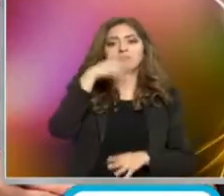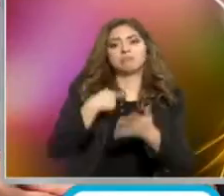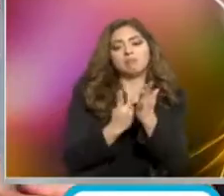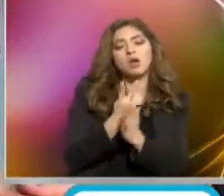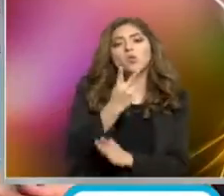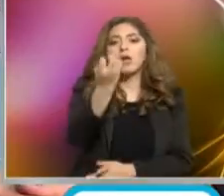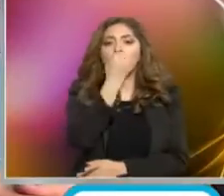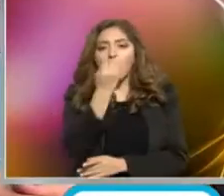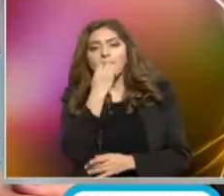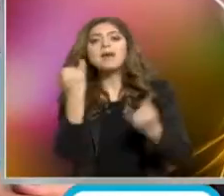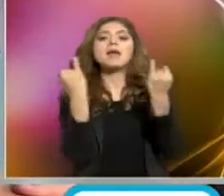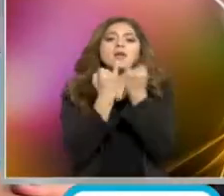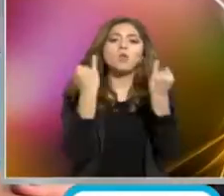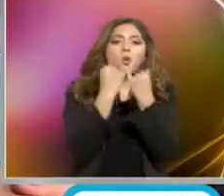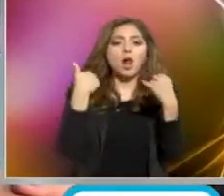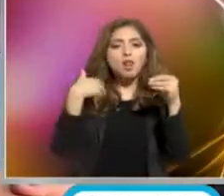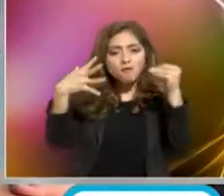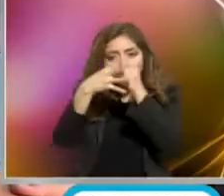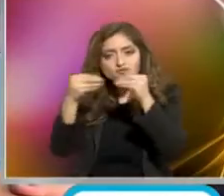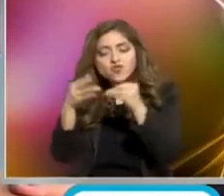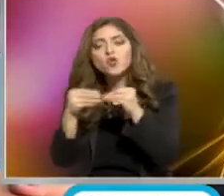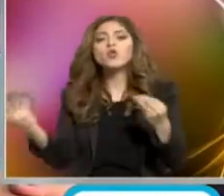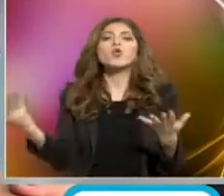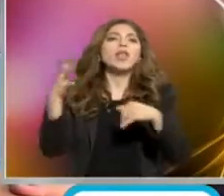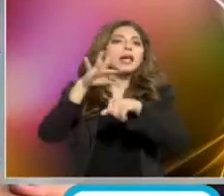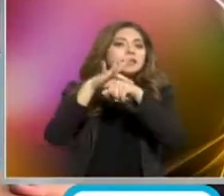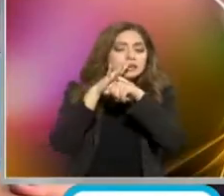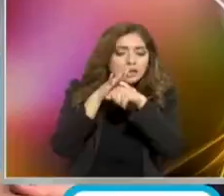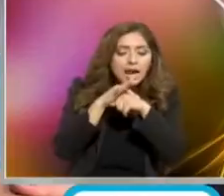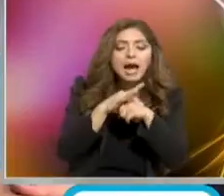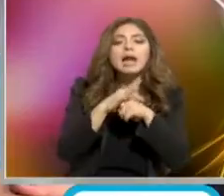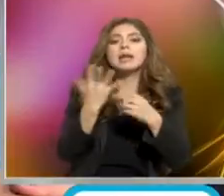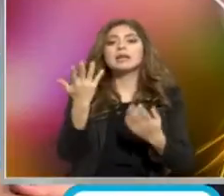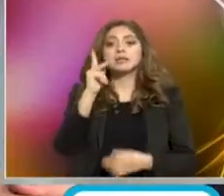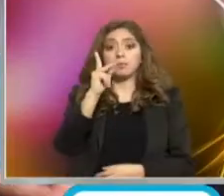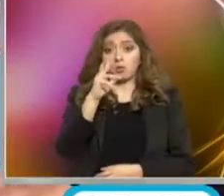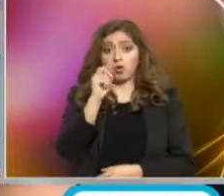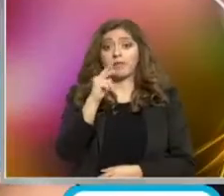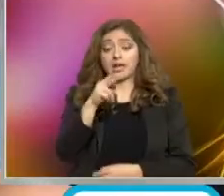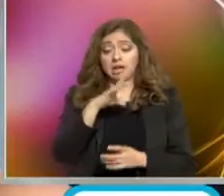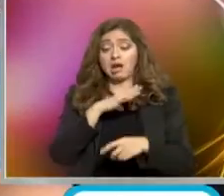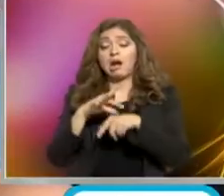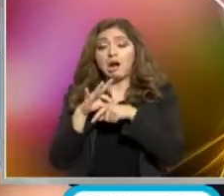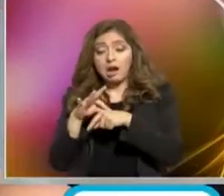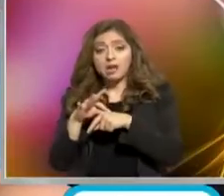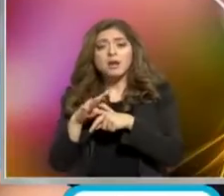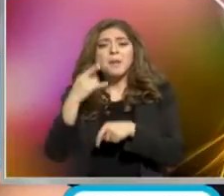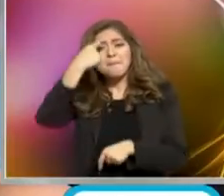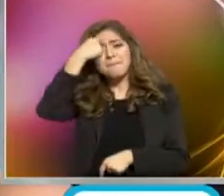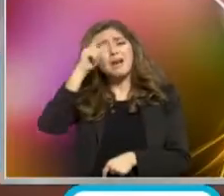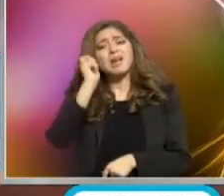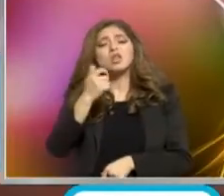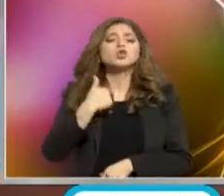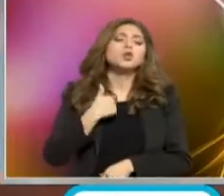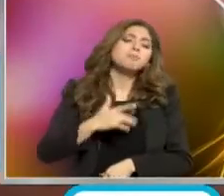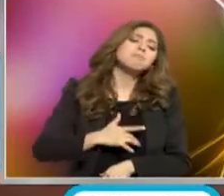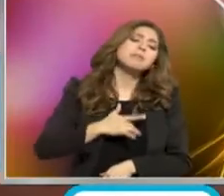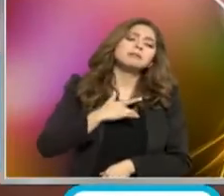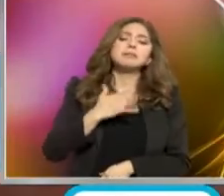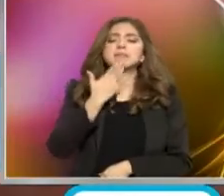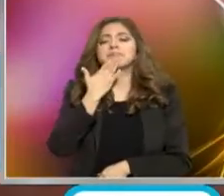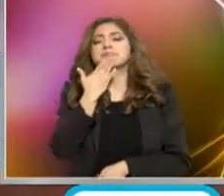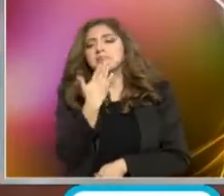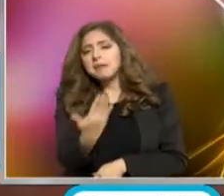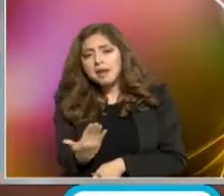mucho más frutas, las carnes, por supuesto, las proteínas. No nada más para sentirnos bien